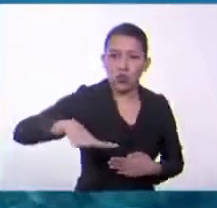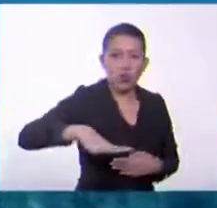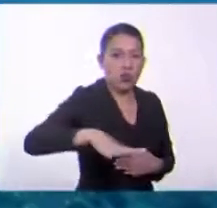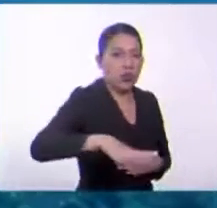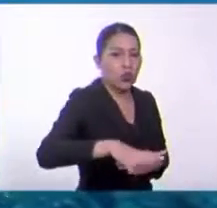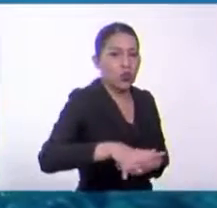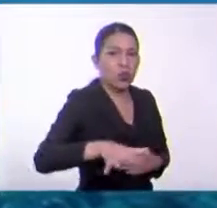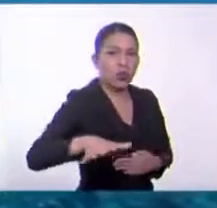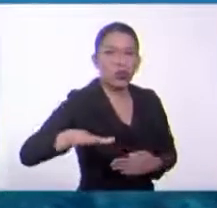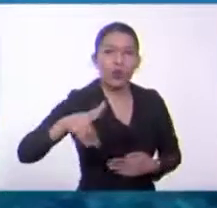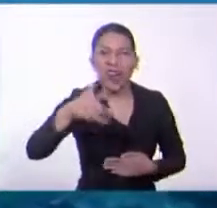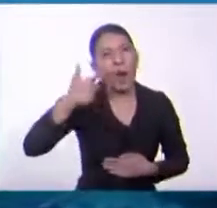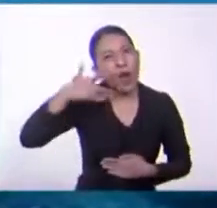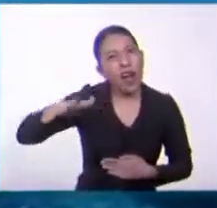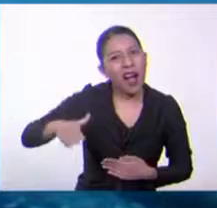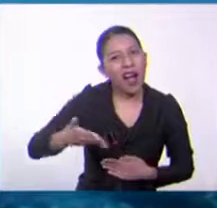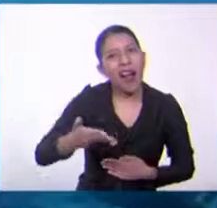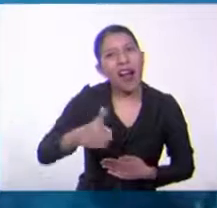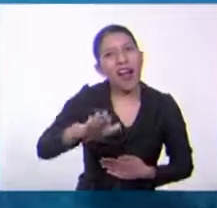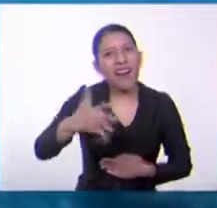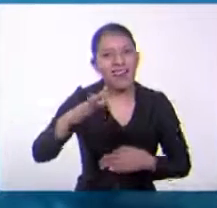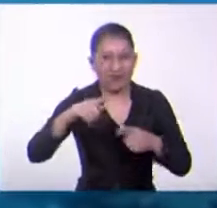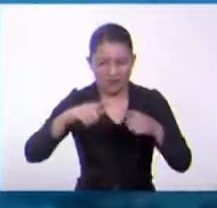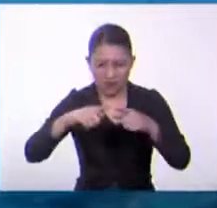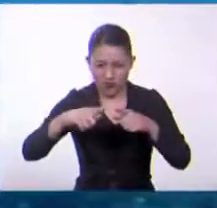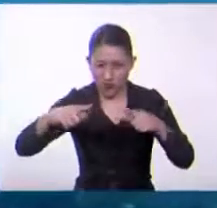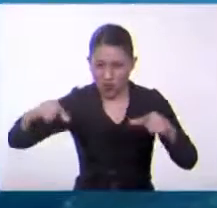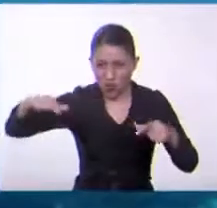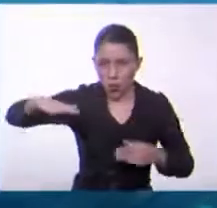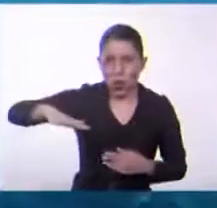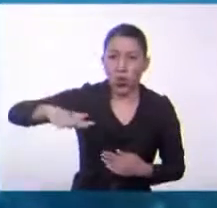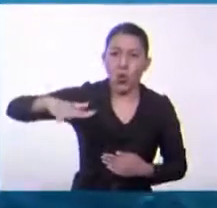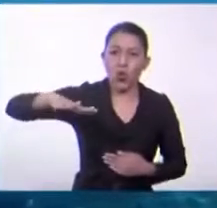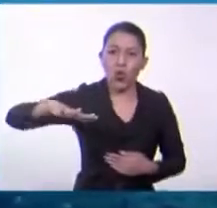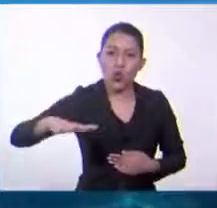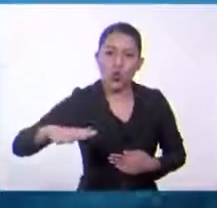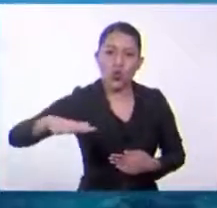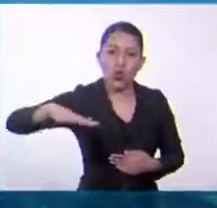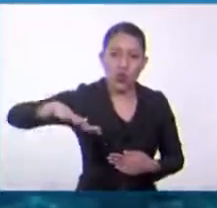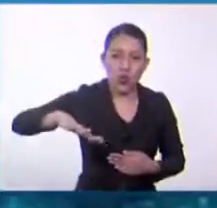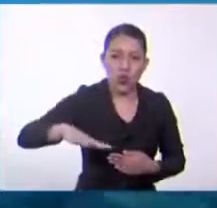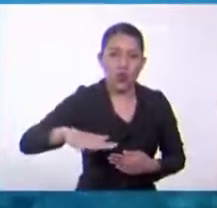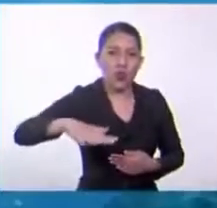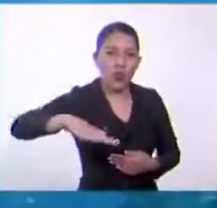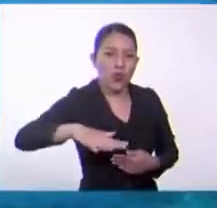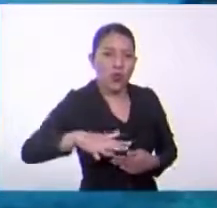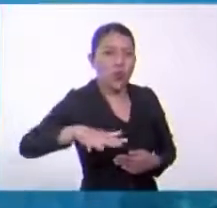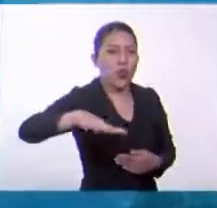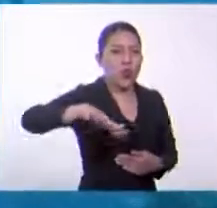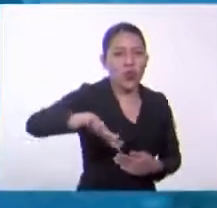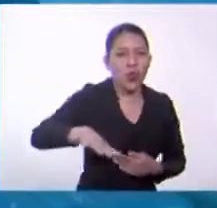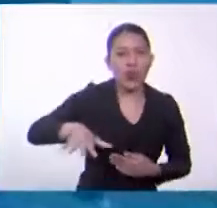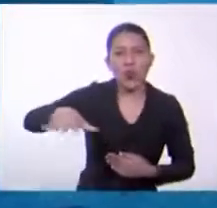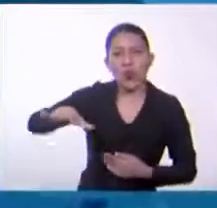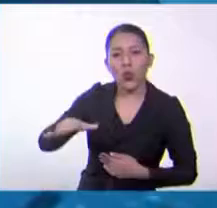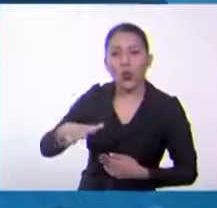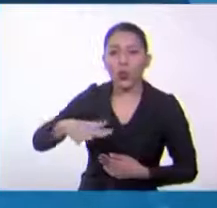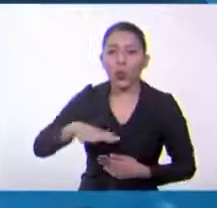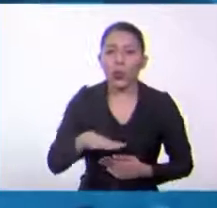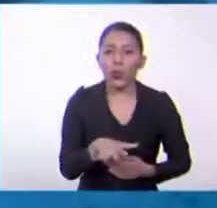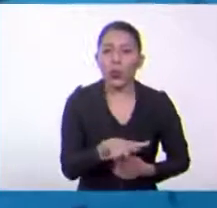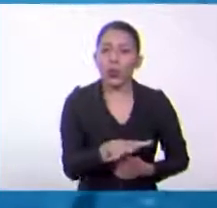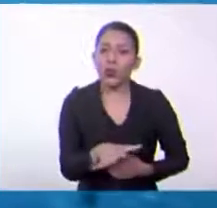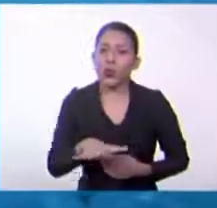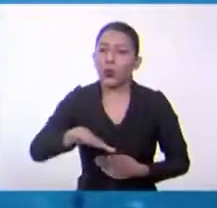este pez pareciera una manta flotando en el agua por la forma de sus aletas. Es